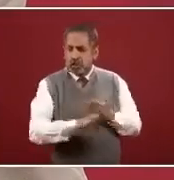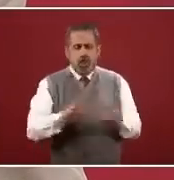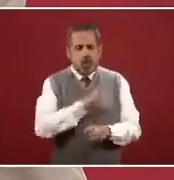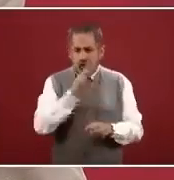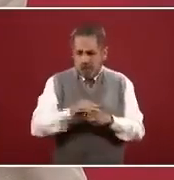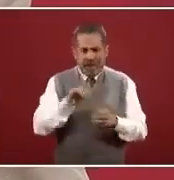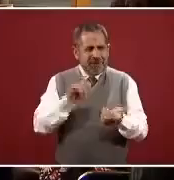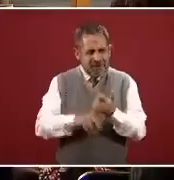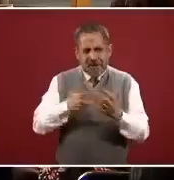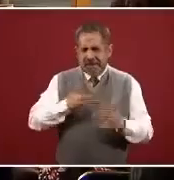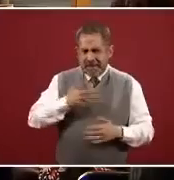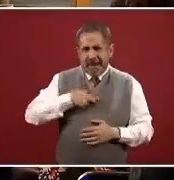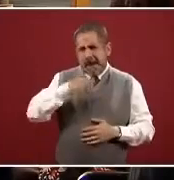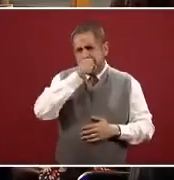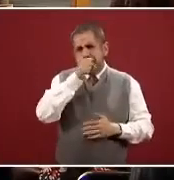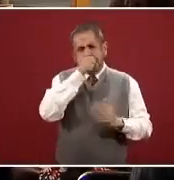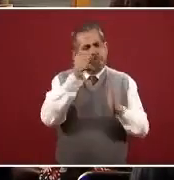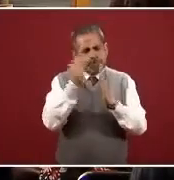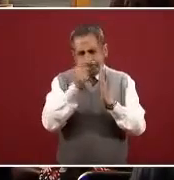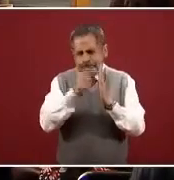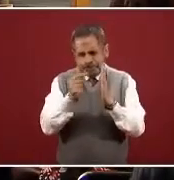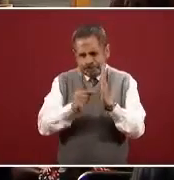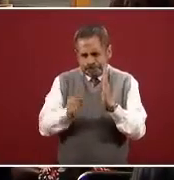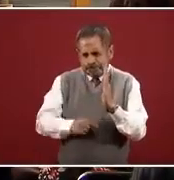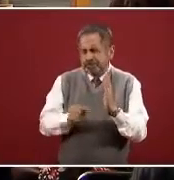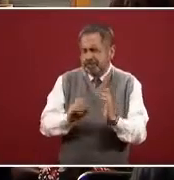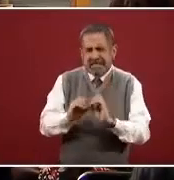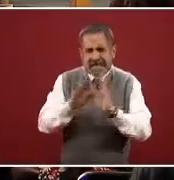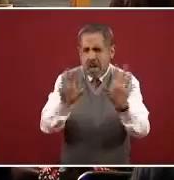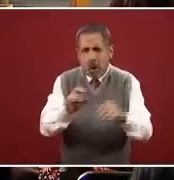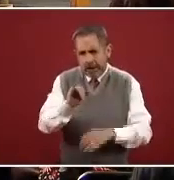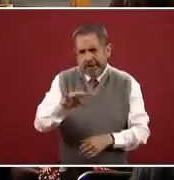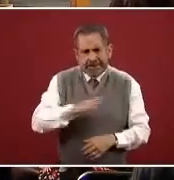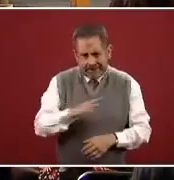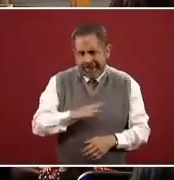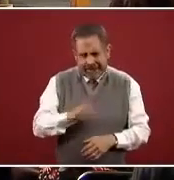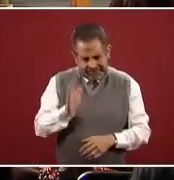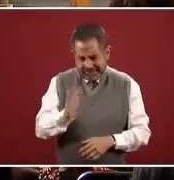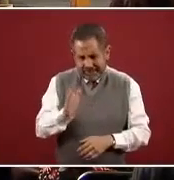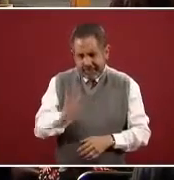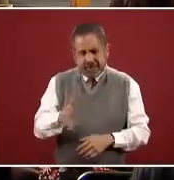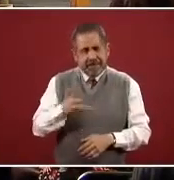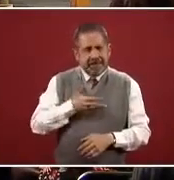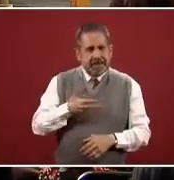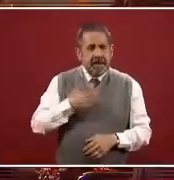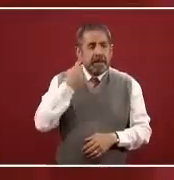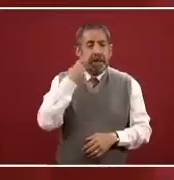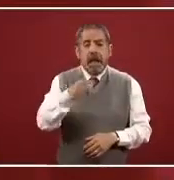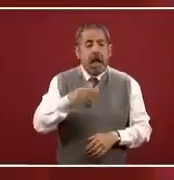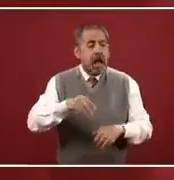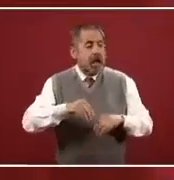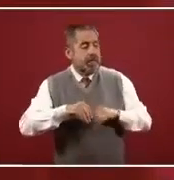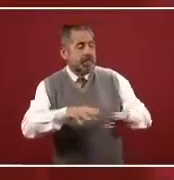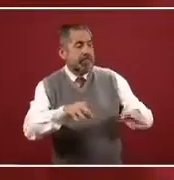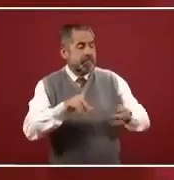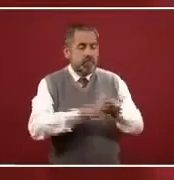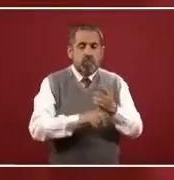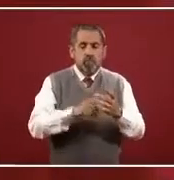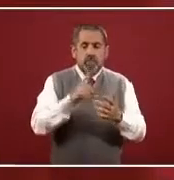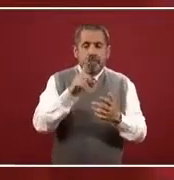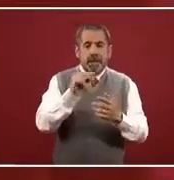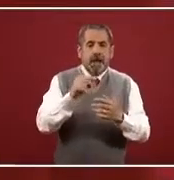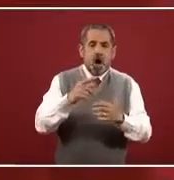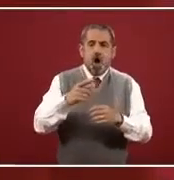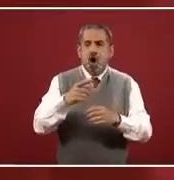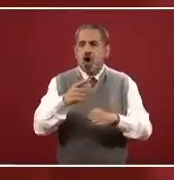los mecanismos y tiene todas las herramientas identificadas en el lineamiento para poder evitar este